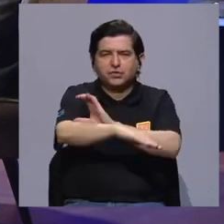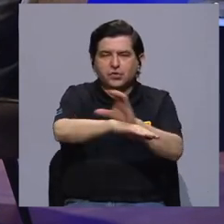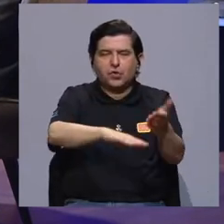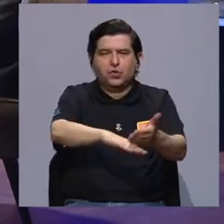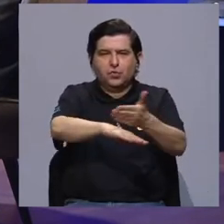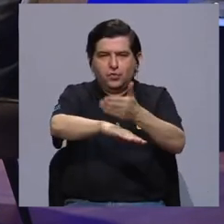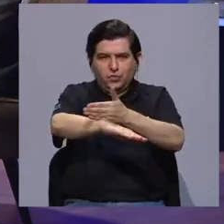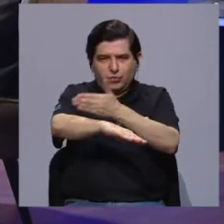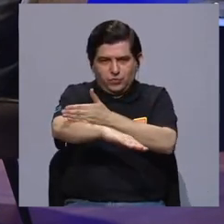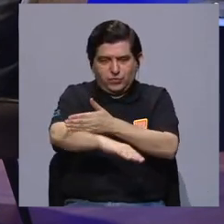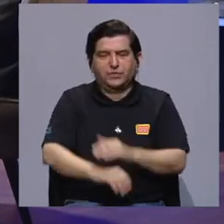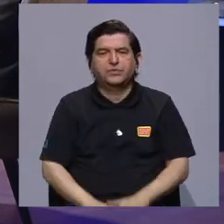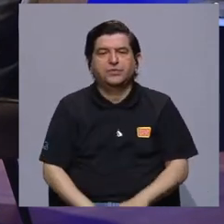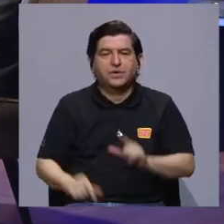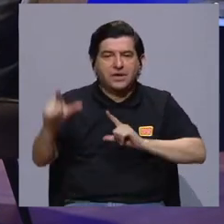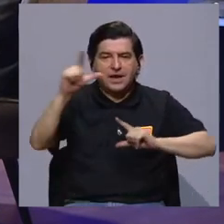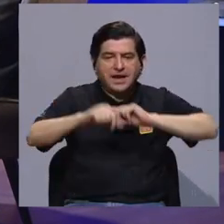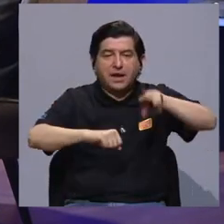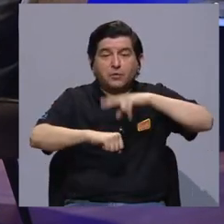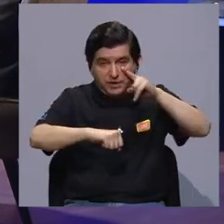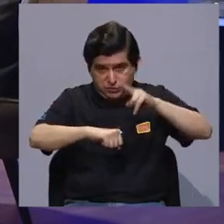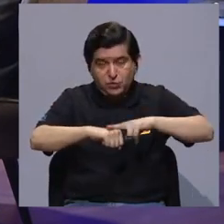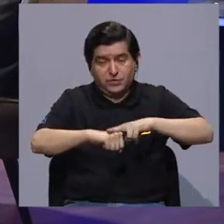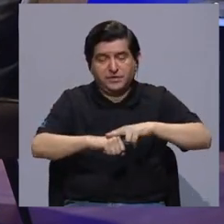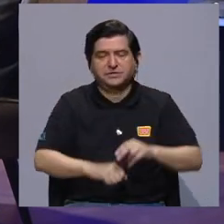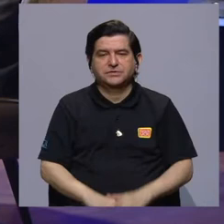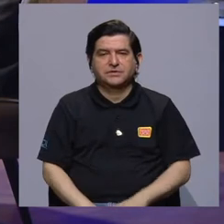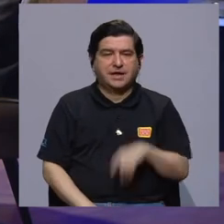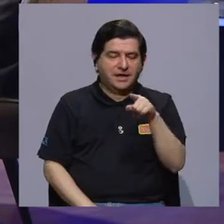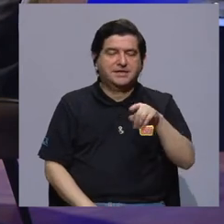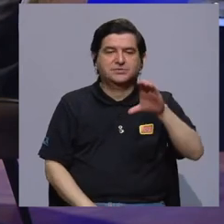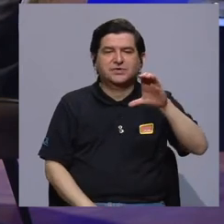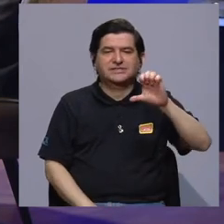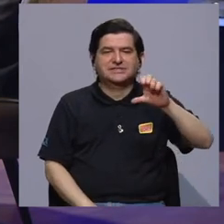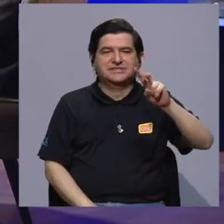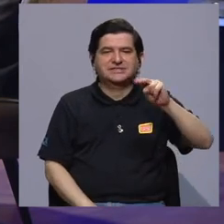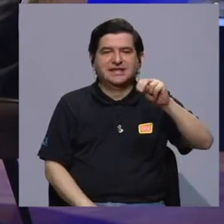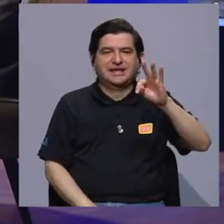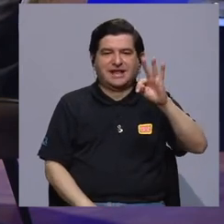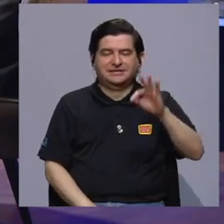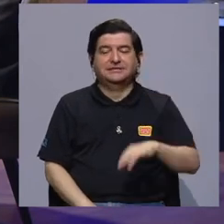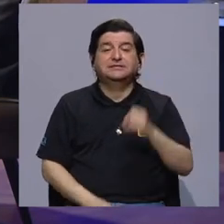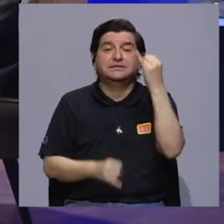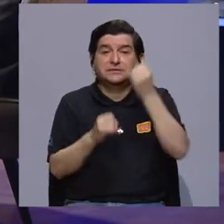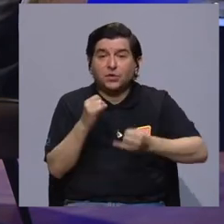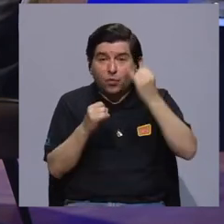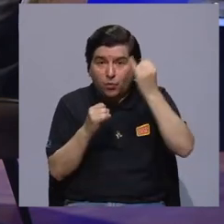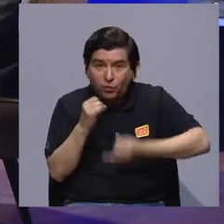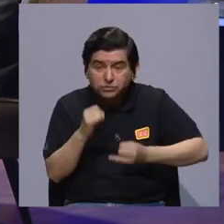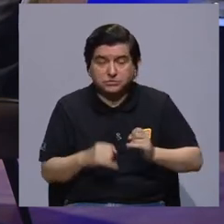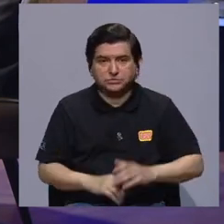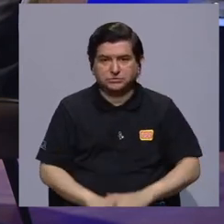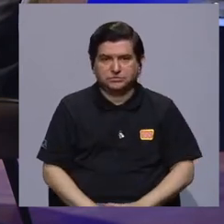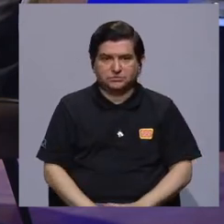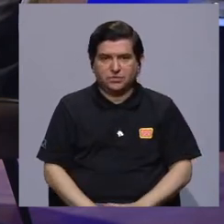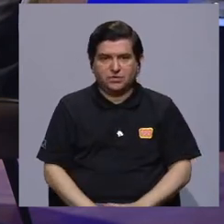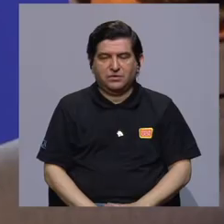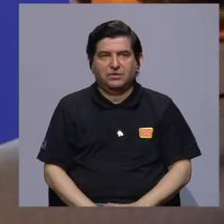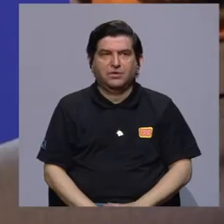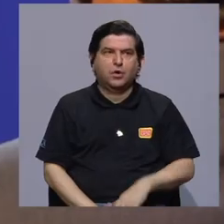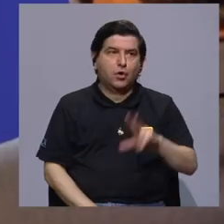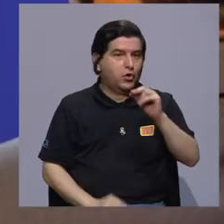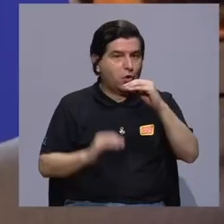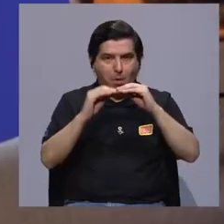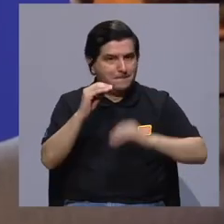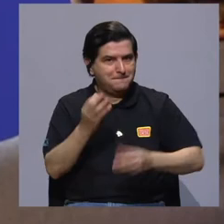de Computación Avanzada, bueno, el Laboratorio Nacional de Computación Avanzada, que está en el SENAT. Y lo último es lo de,